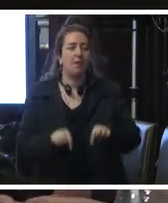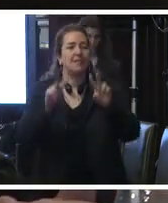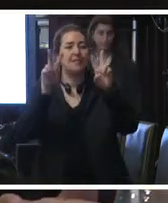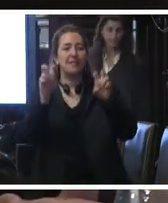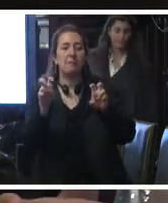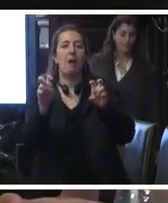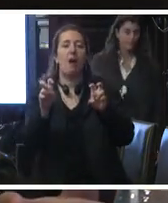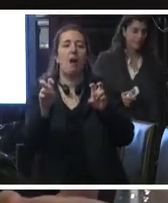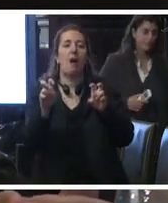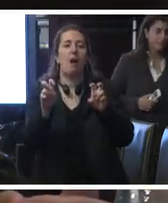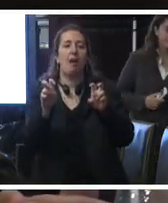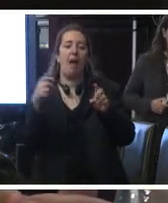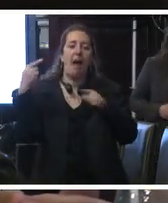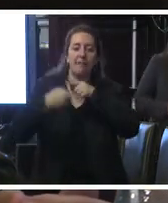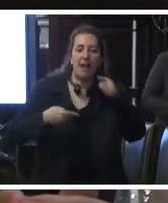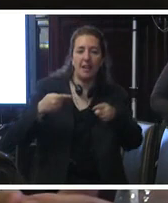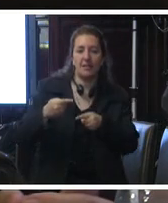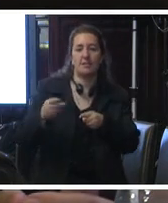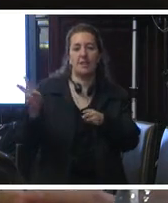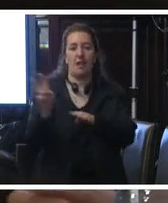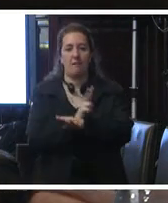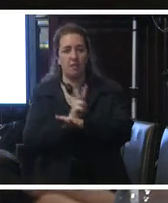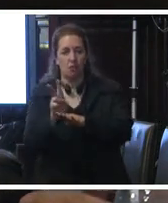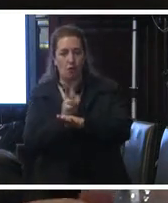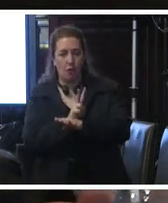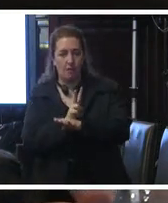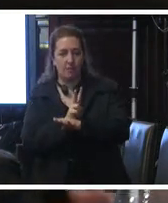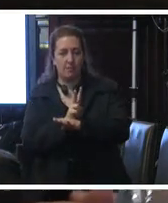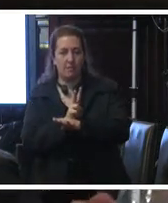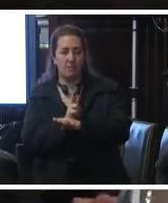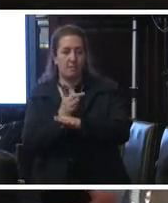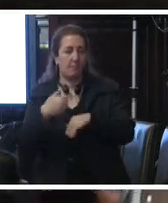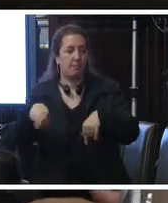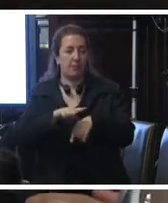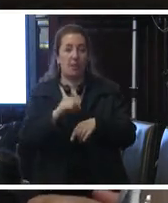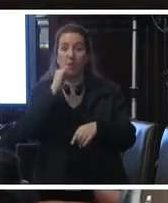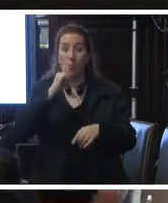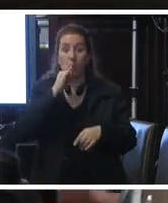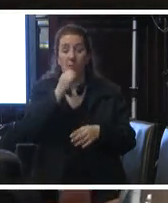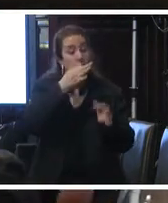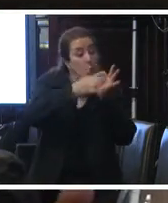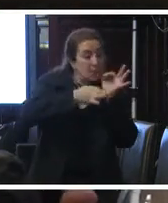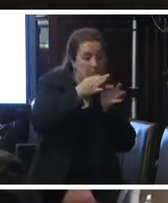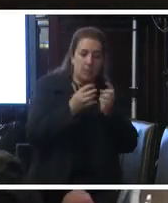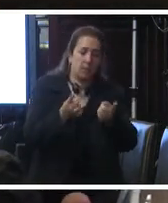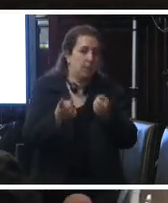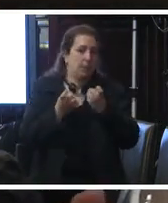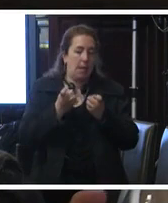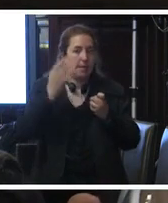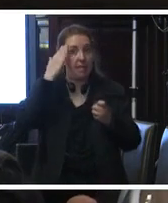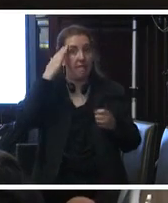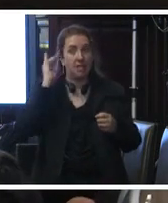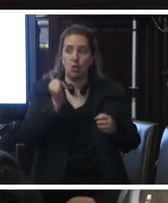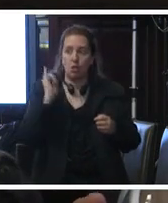los patrones de ataques a defensoras que ustedes están incluyendo entre sus sugerencias como una necesidad de identificarlos,